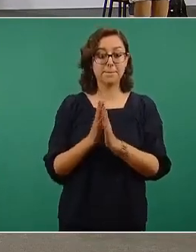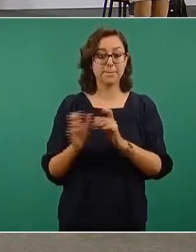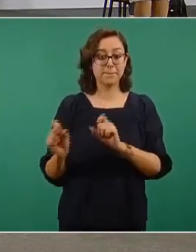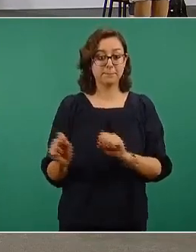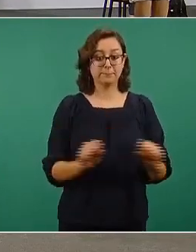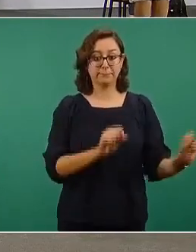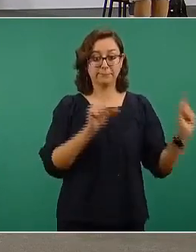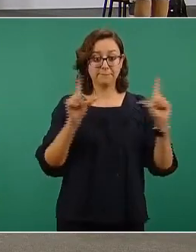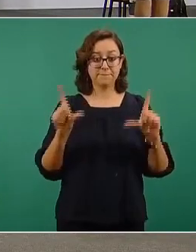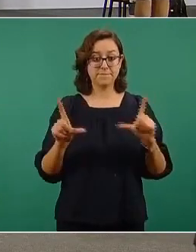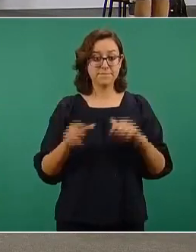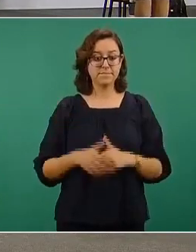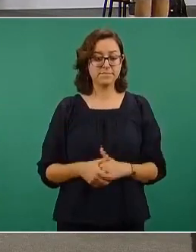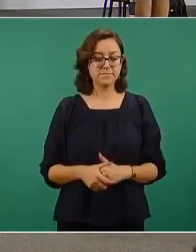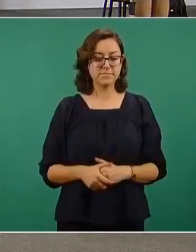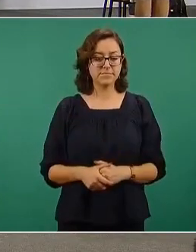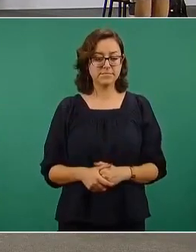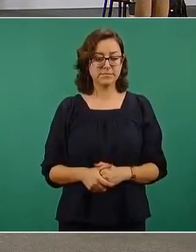las imágenes.